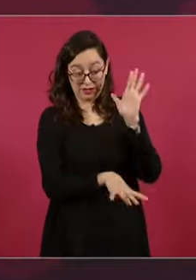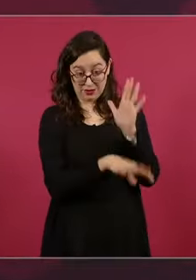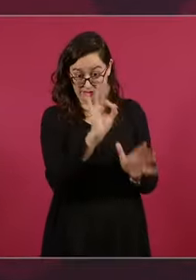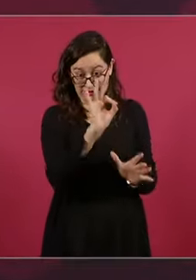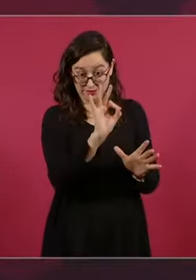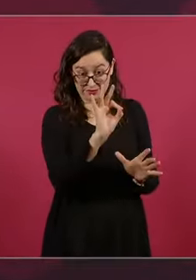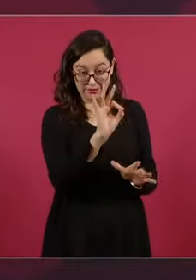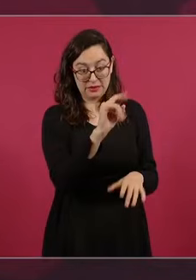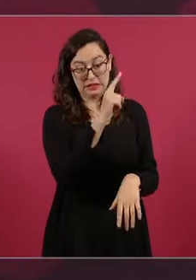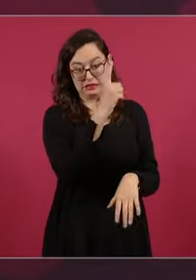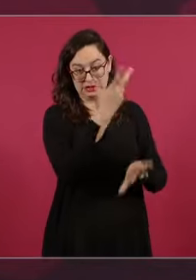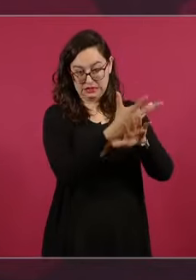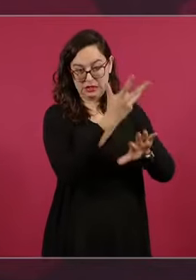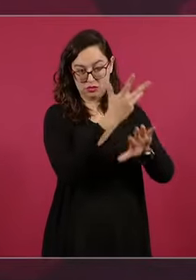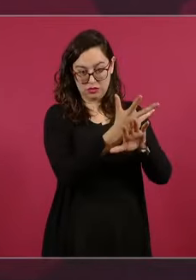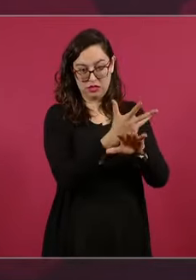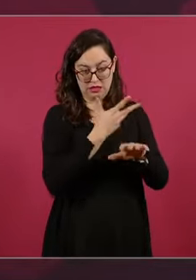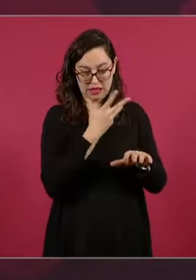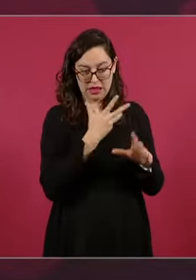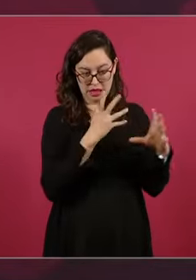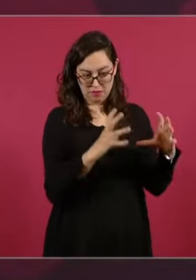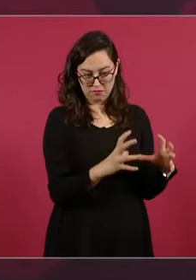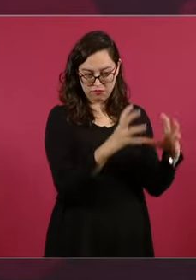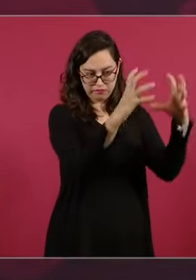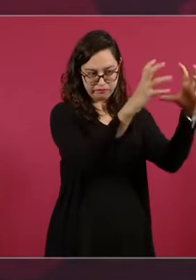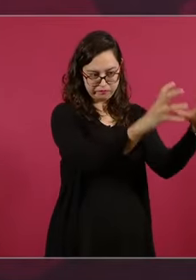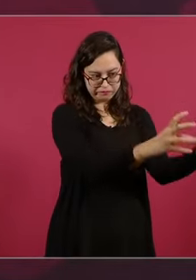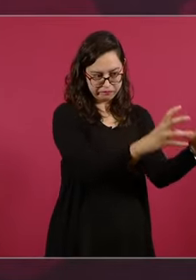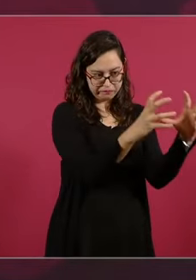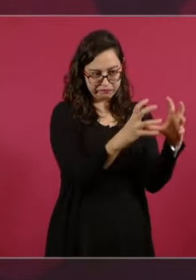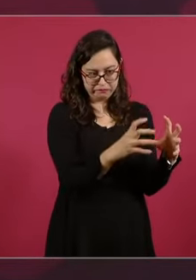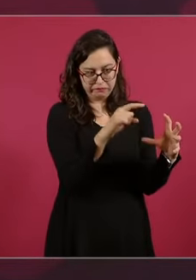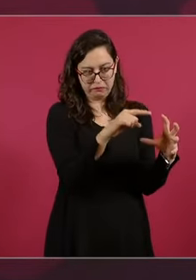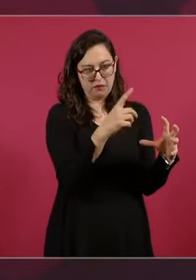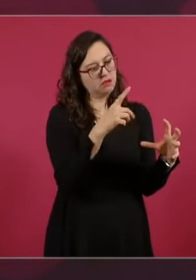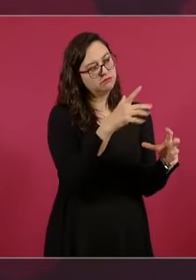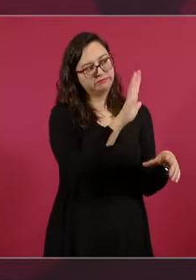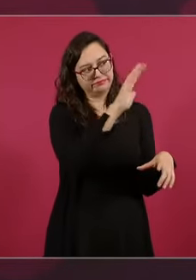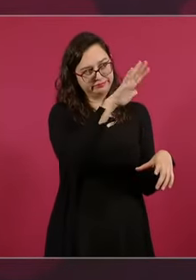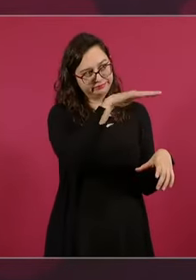que estaba en Estados Unidos, que se trajo, que es de un pueblo